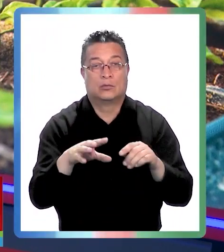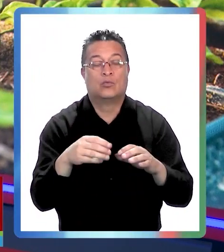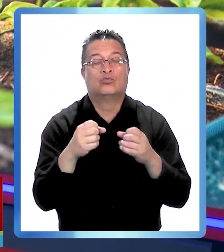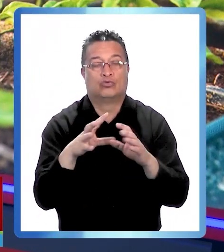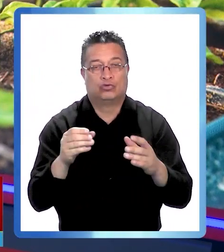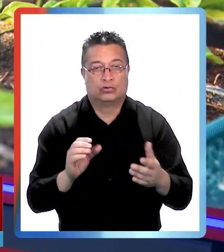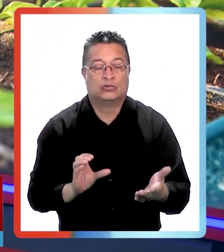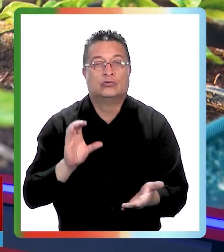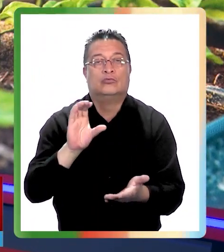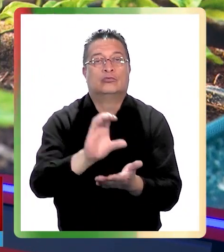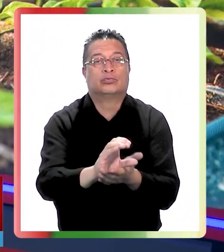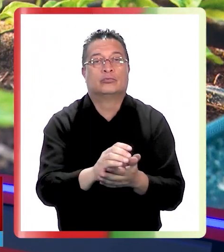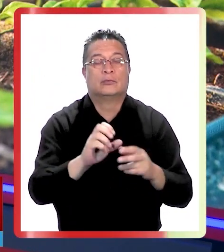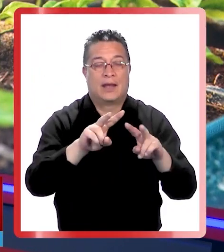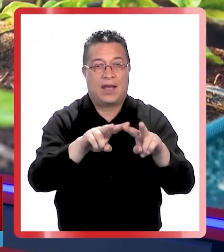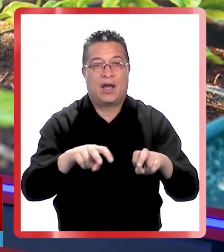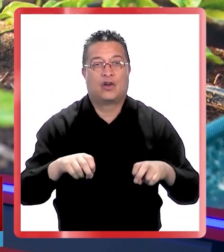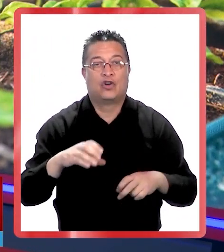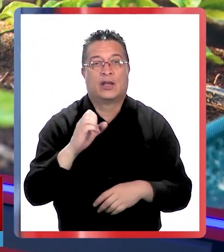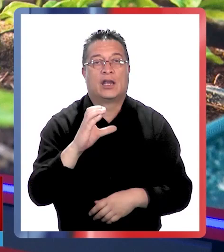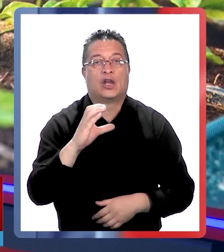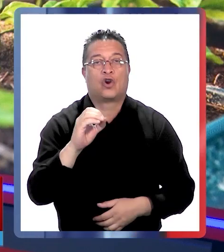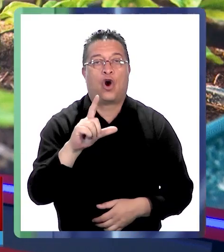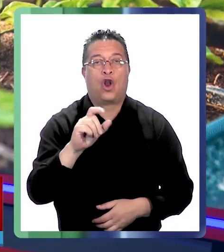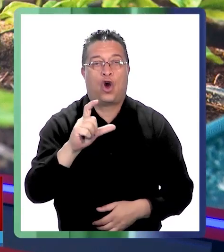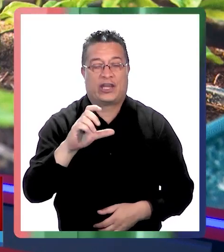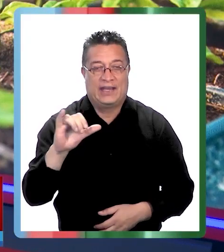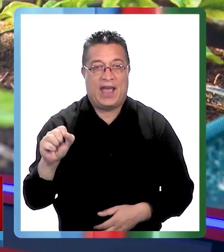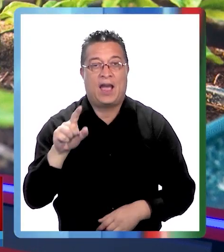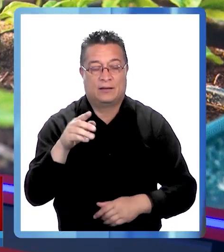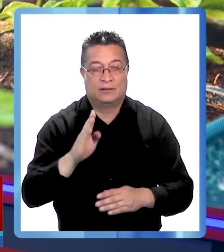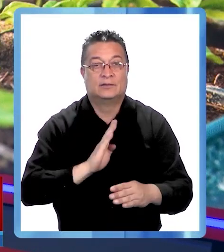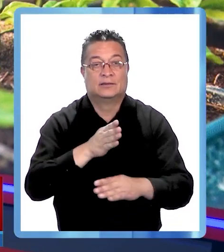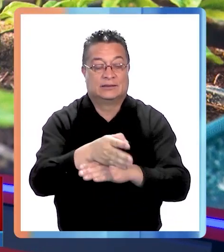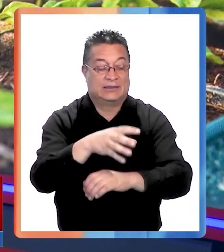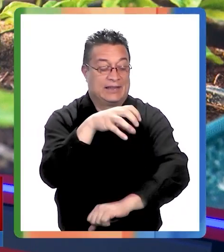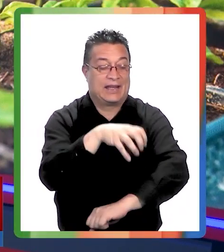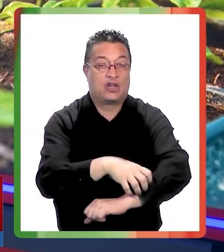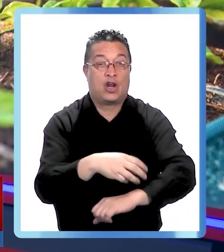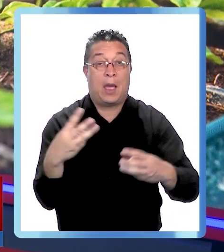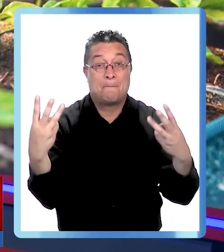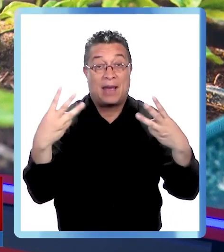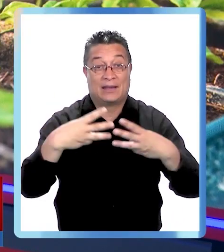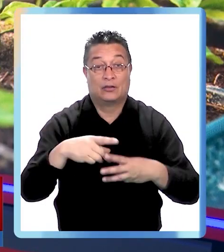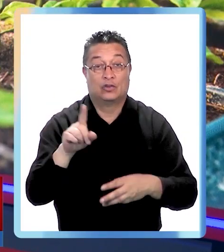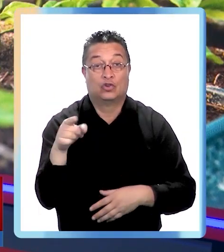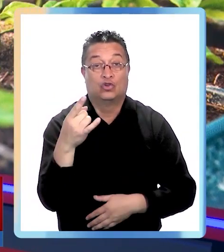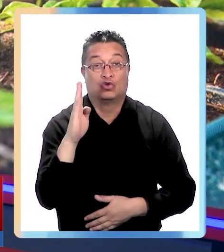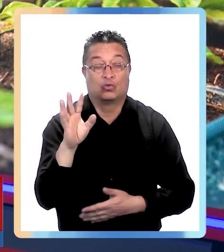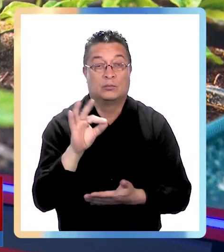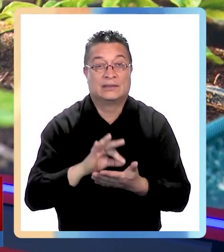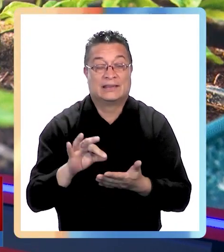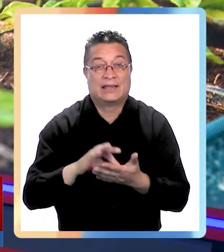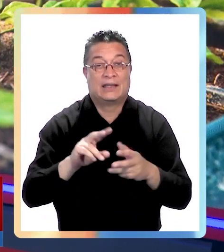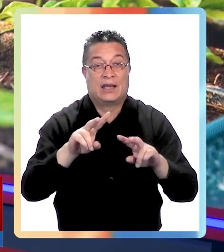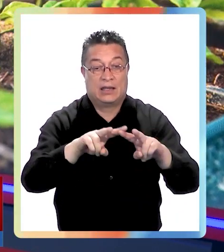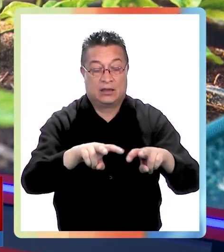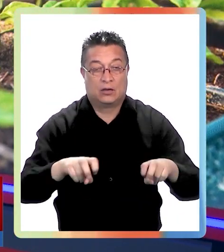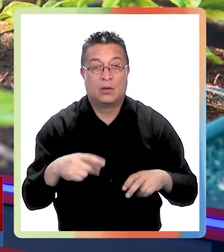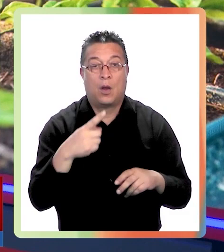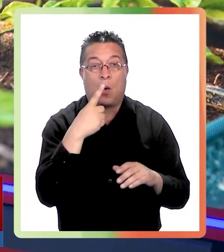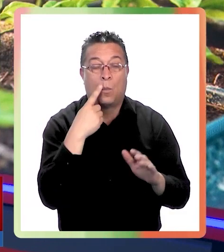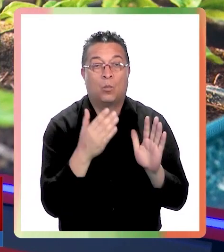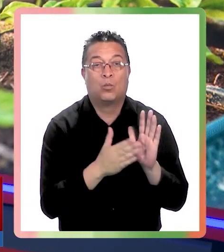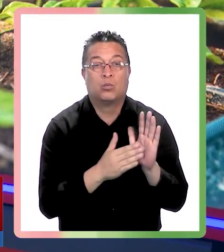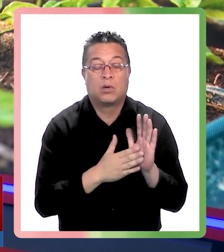cantidad de recursos a la agroecología. En una reciente visita a la región de Magallanes, la subsecretaria de Agricultura pudo constatar